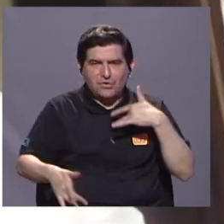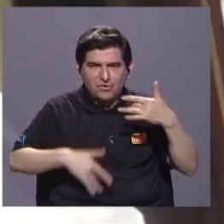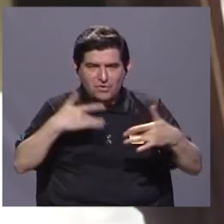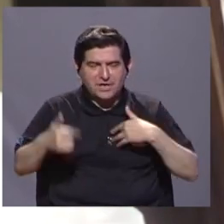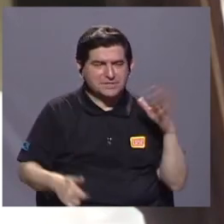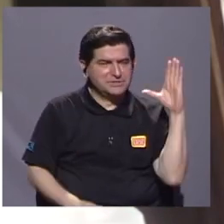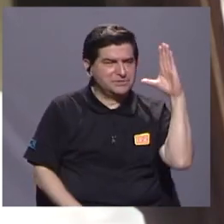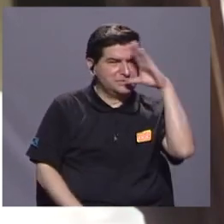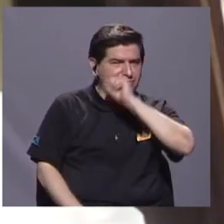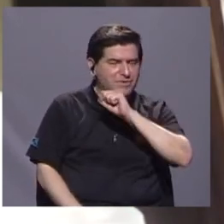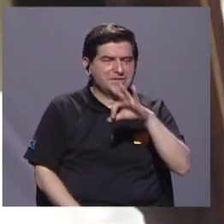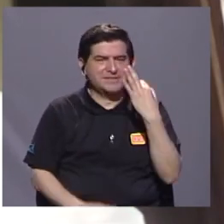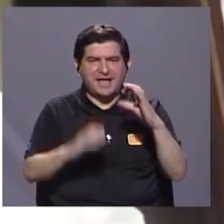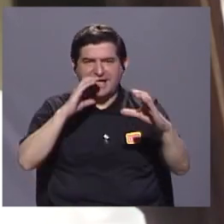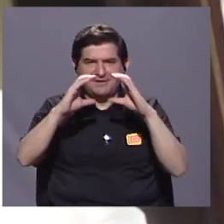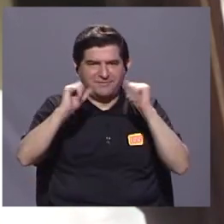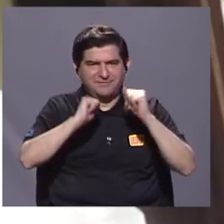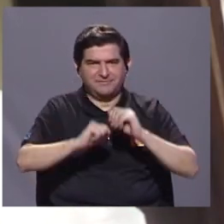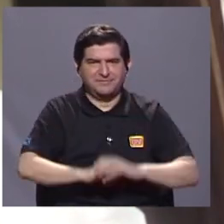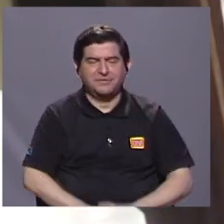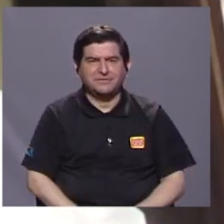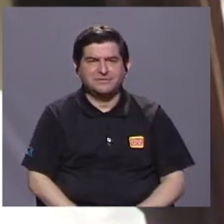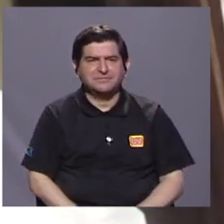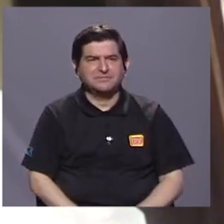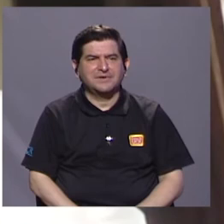que uno ve en medios de comunicación,